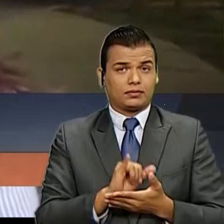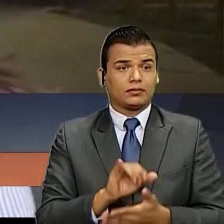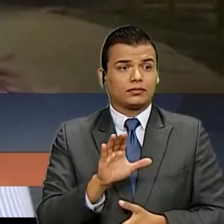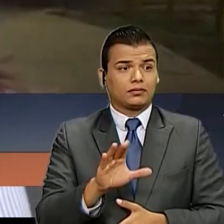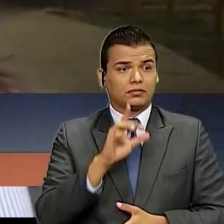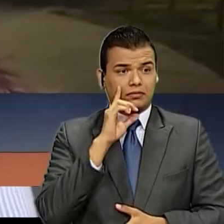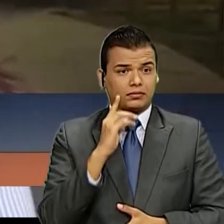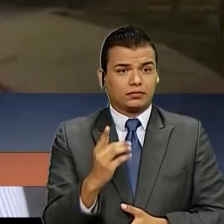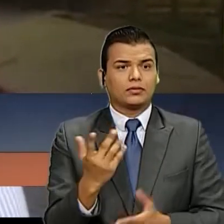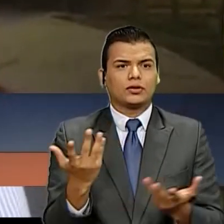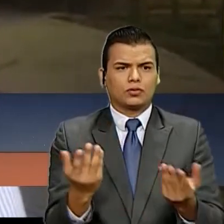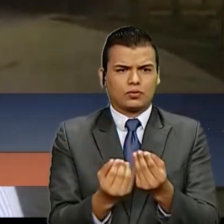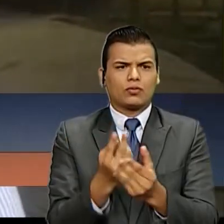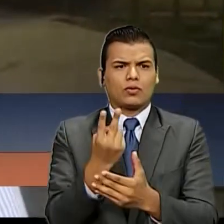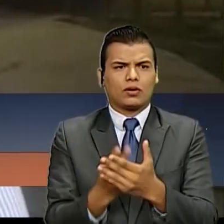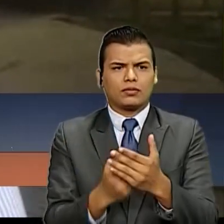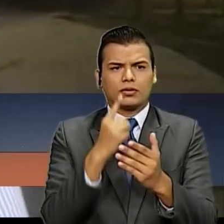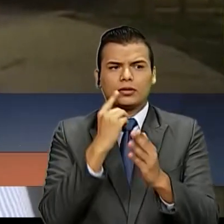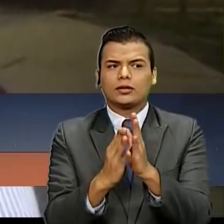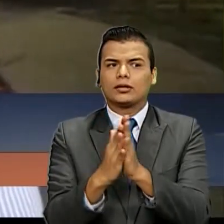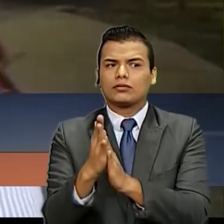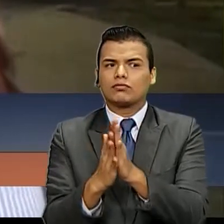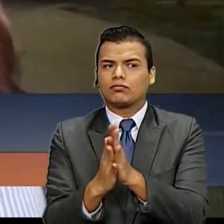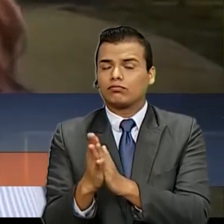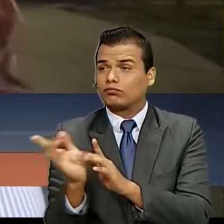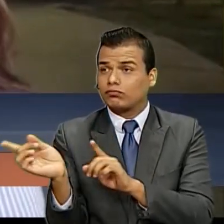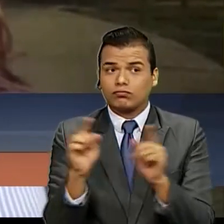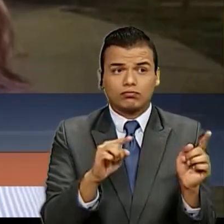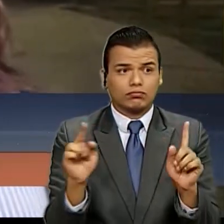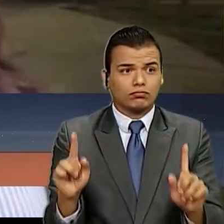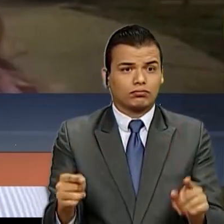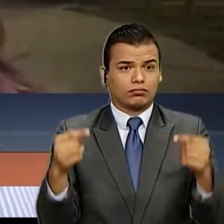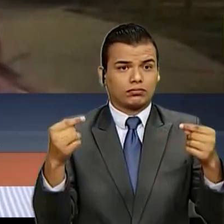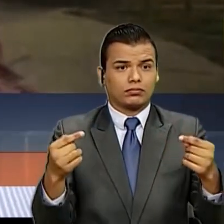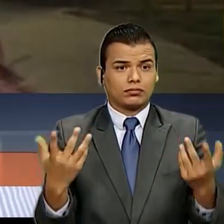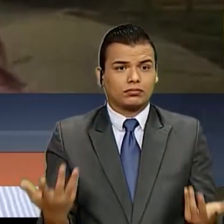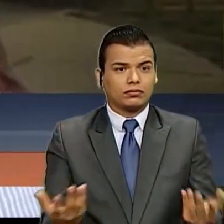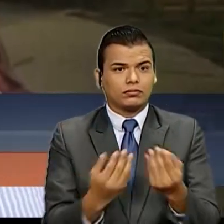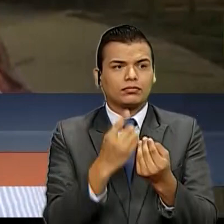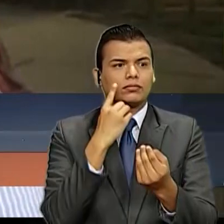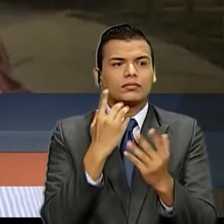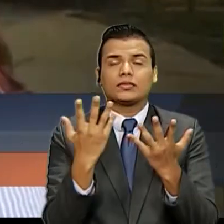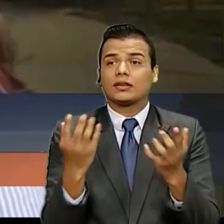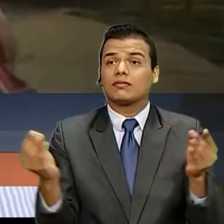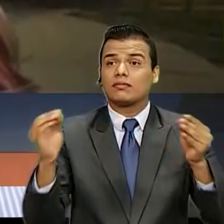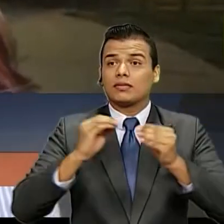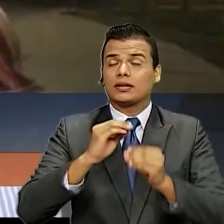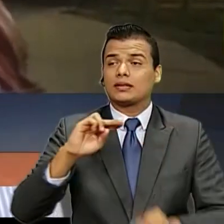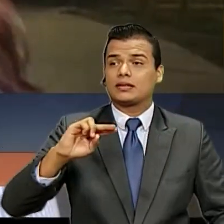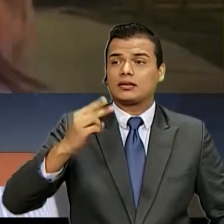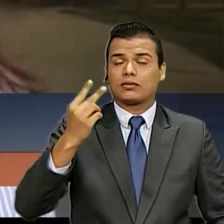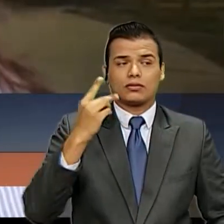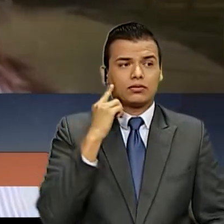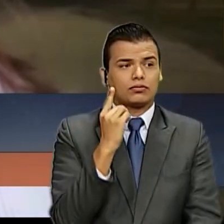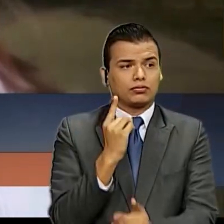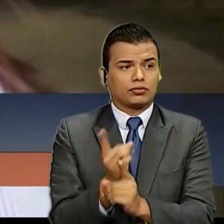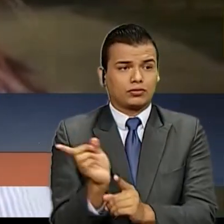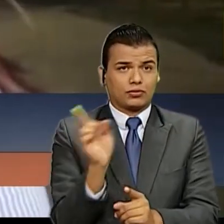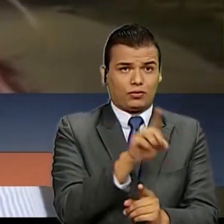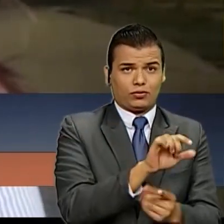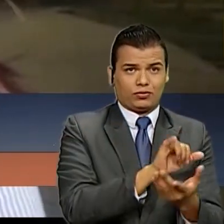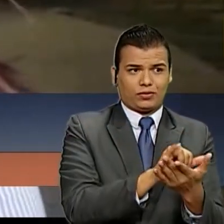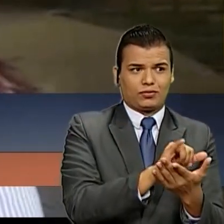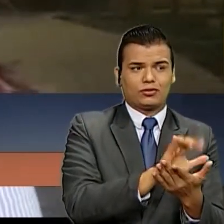ambos equipos se fueron en busca del arco rival. El elenco verde y blanco buscando su segunda anotación y el elenco